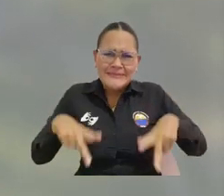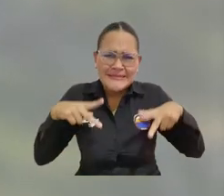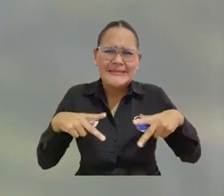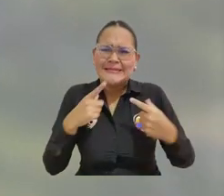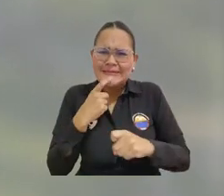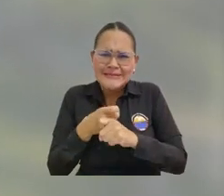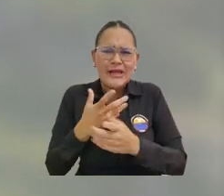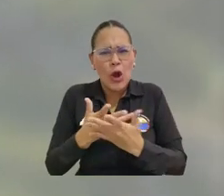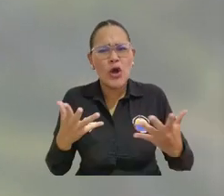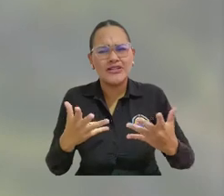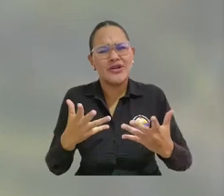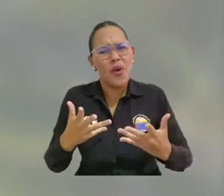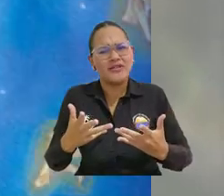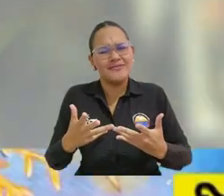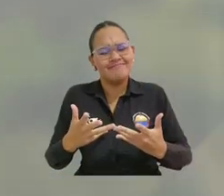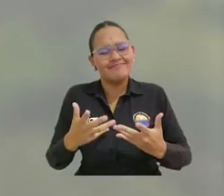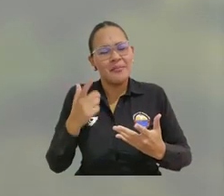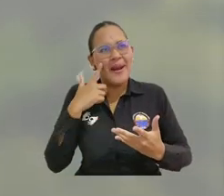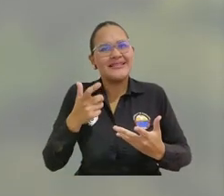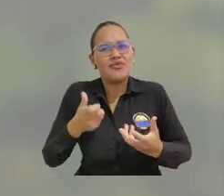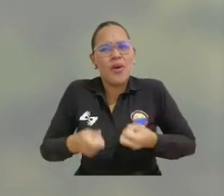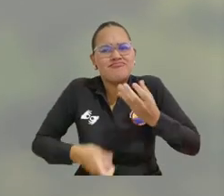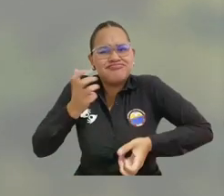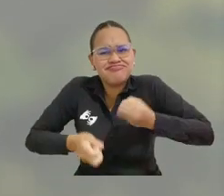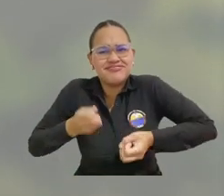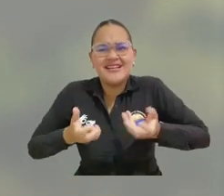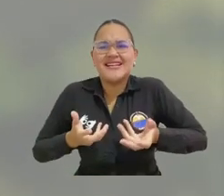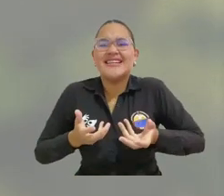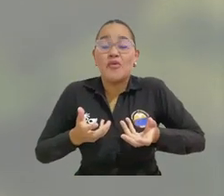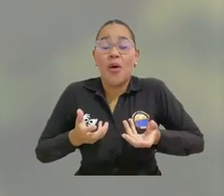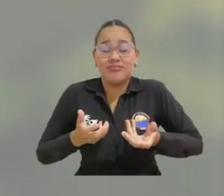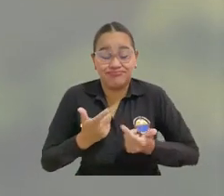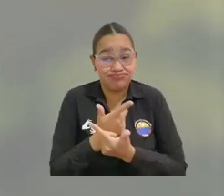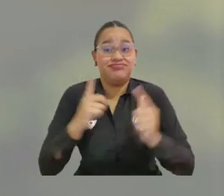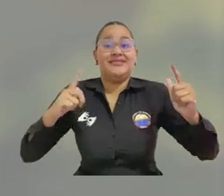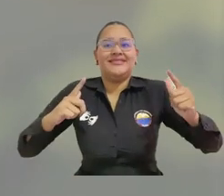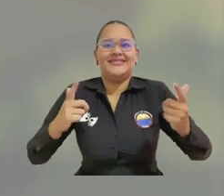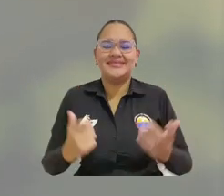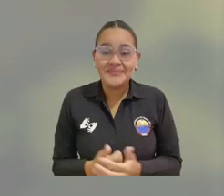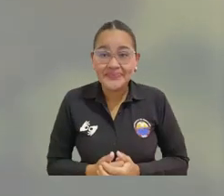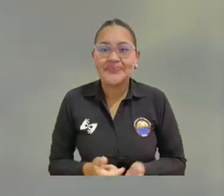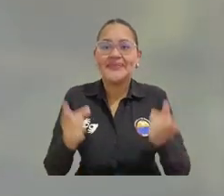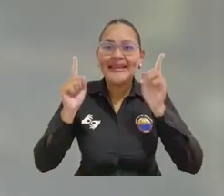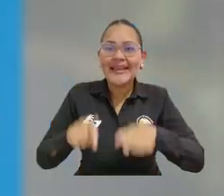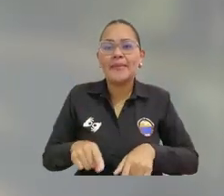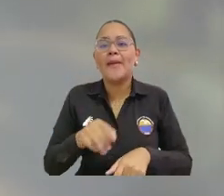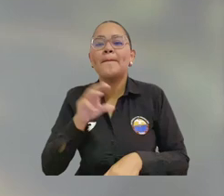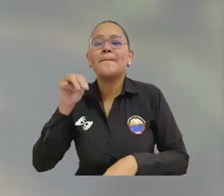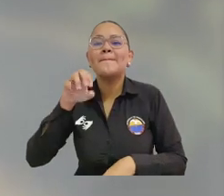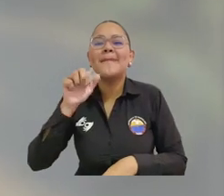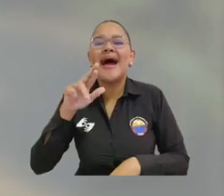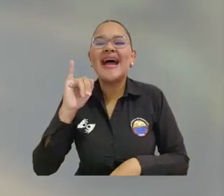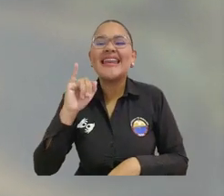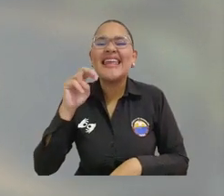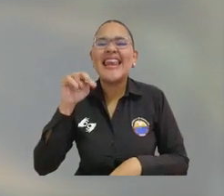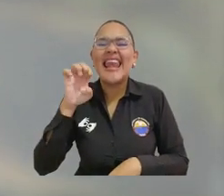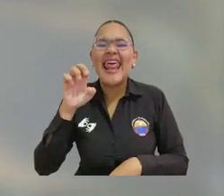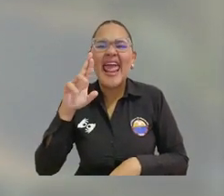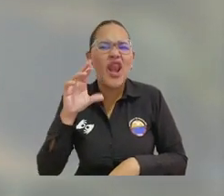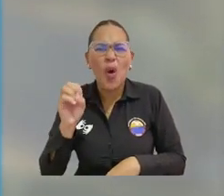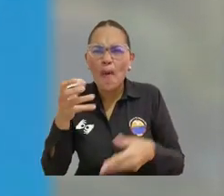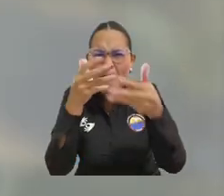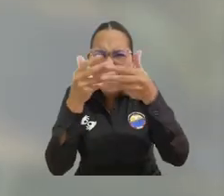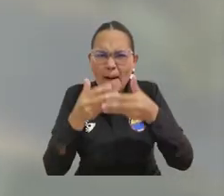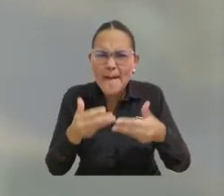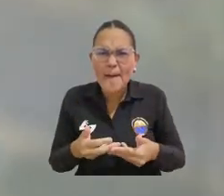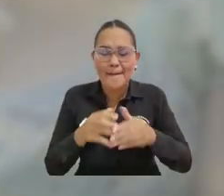liberación acerca de esos temas que de pronto estaba pasando internamente y el marinero sin brújula uno